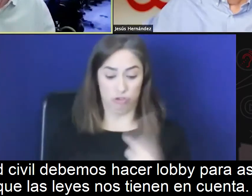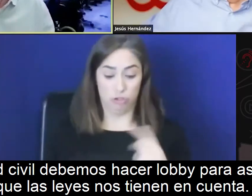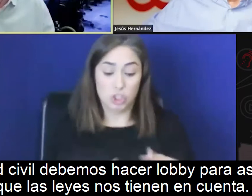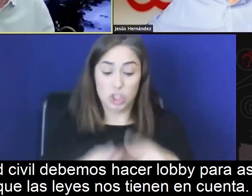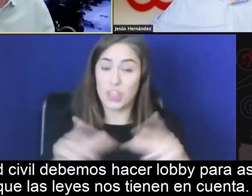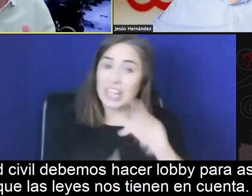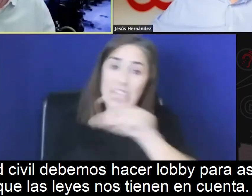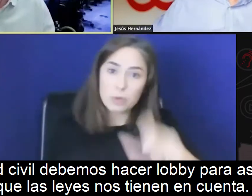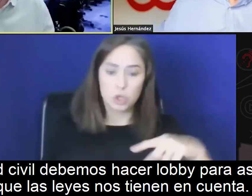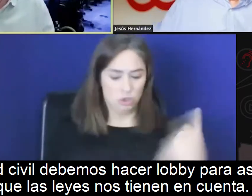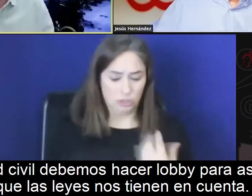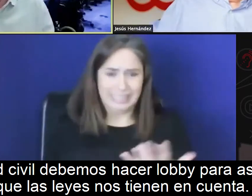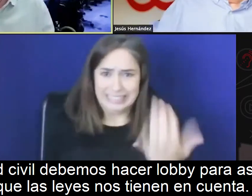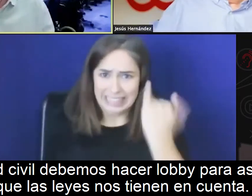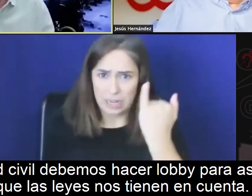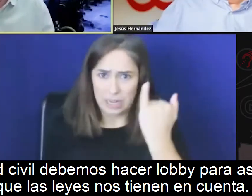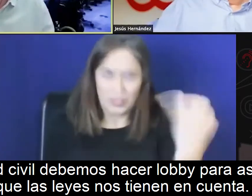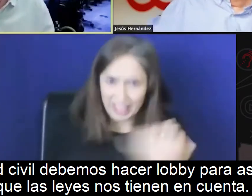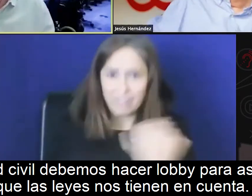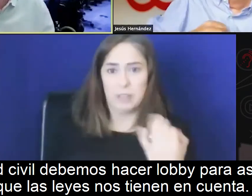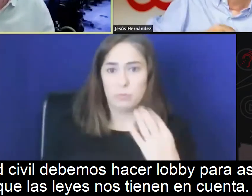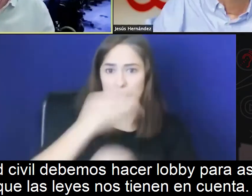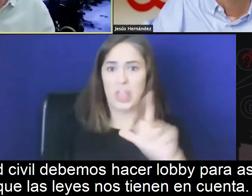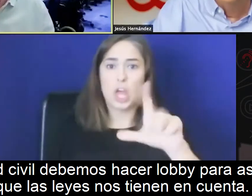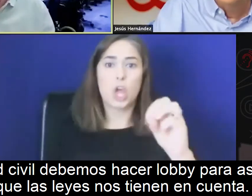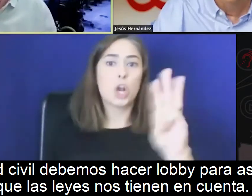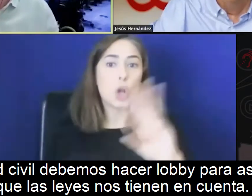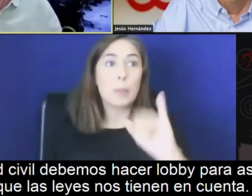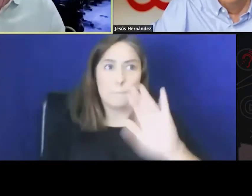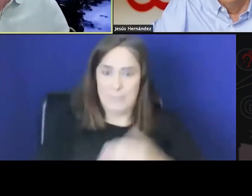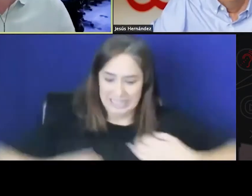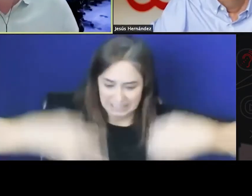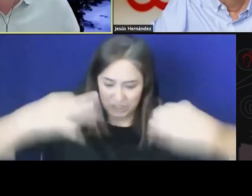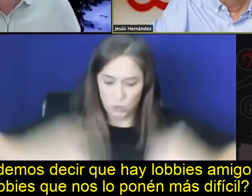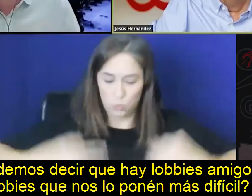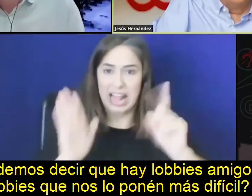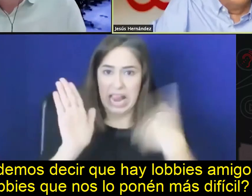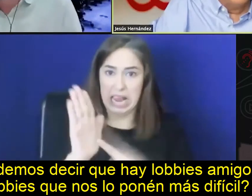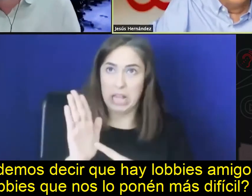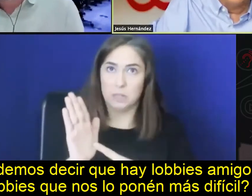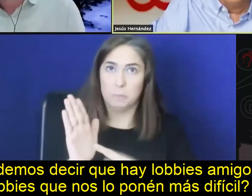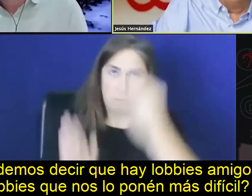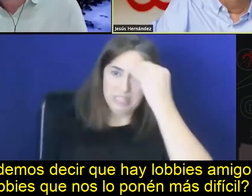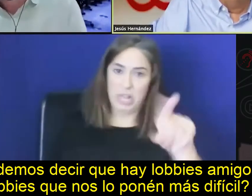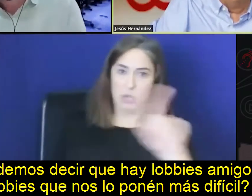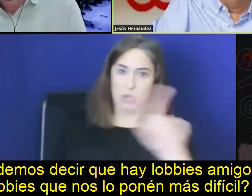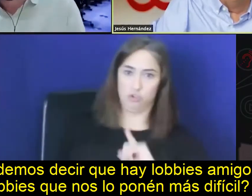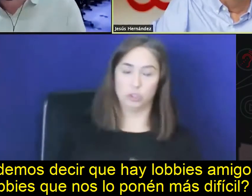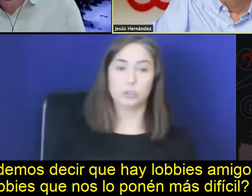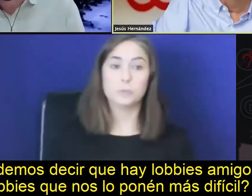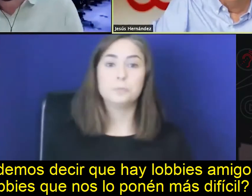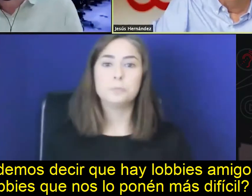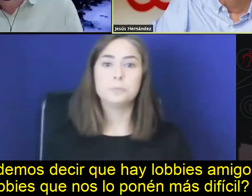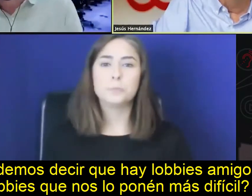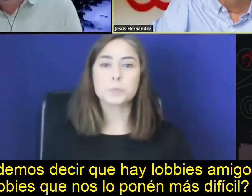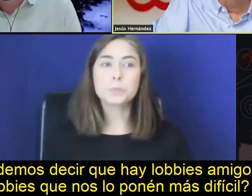debemos hacer lobby para asegurarnos de que las leyes nos tienen en cuenta. Oye, Alejandro, ¿podemos decir que hay lobbies